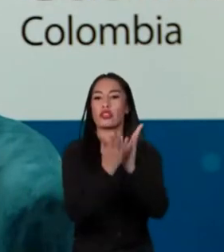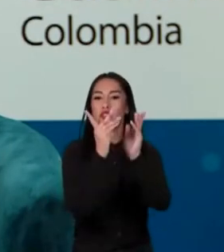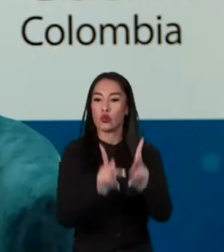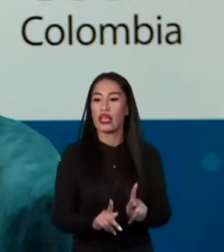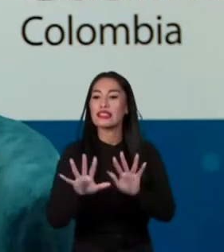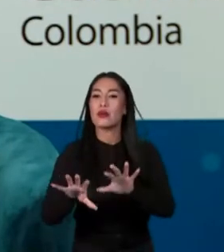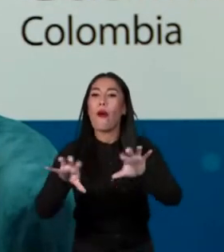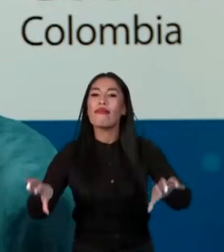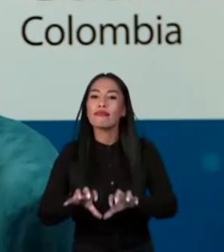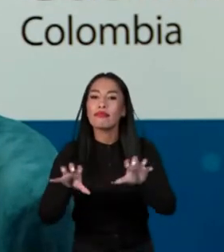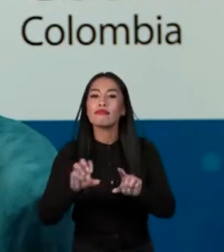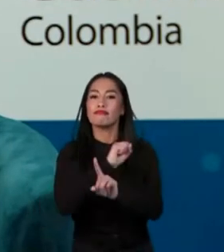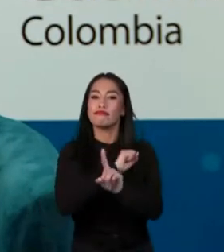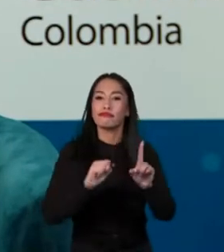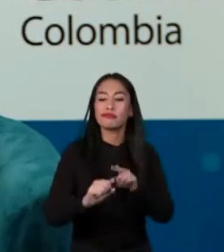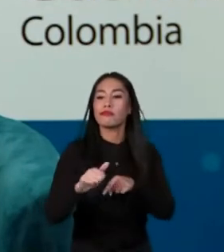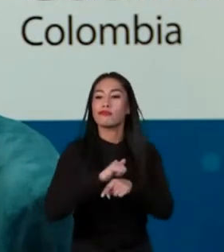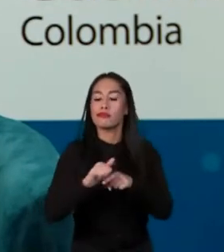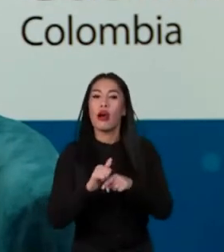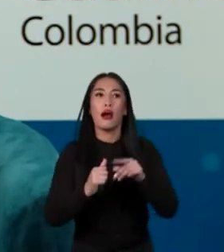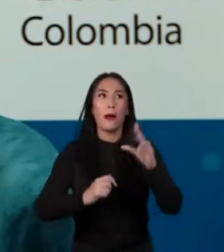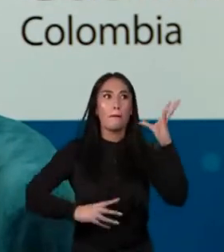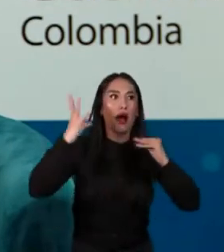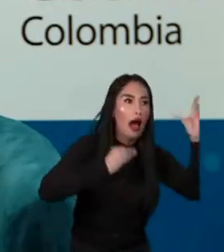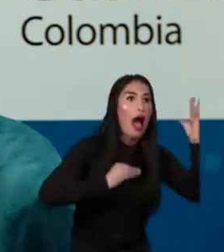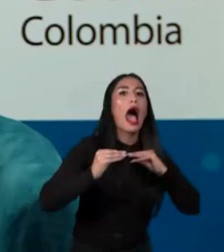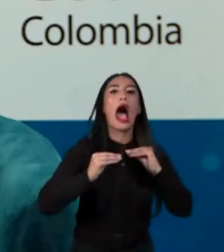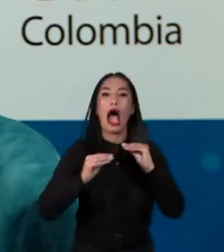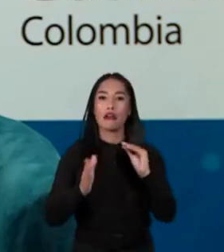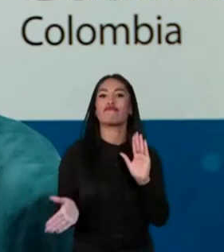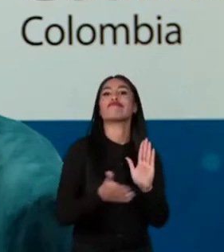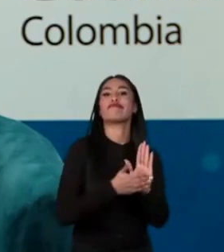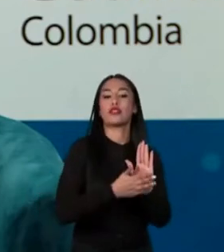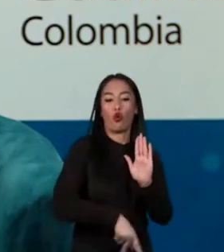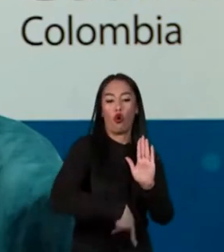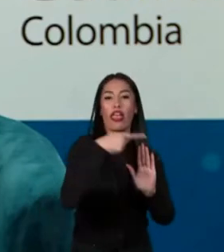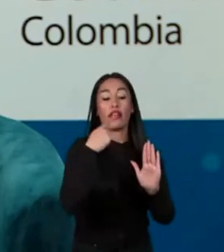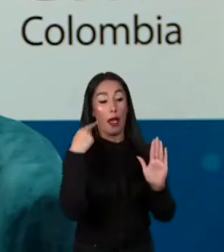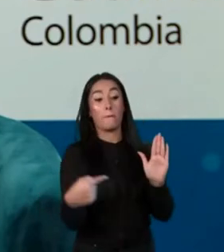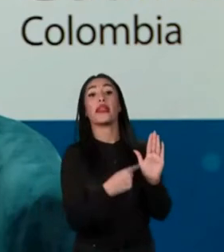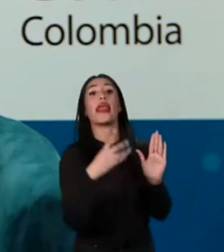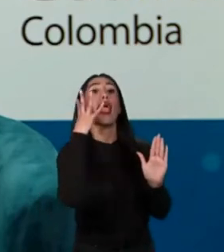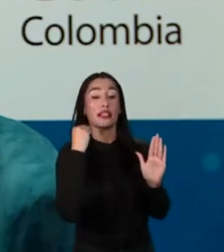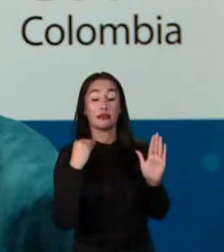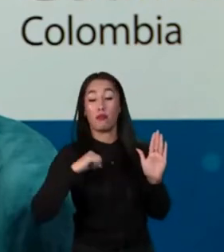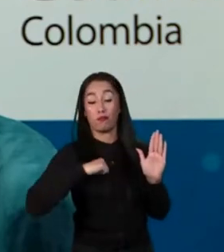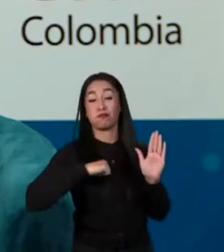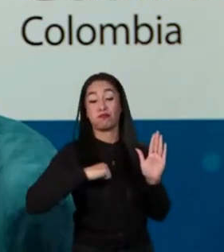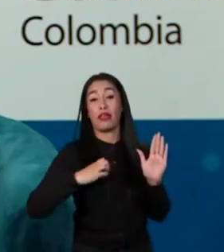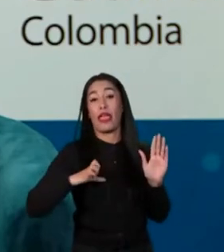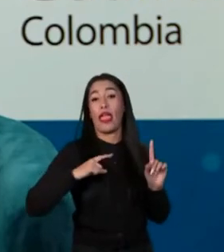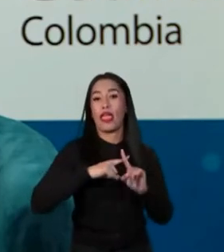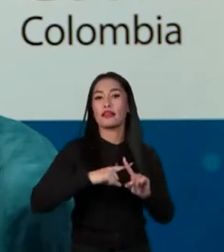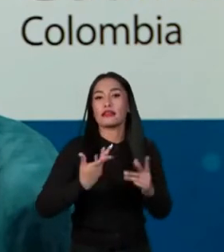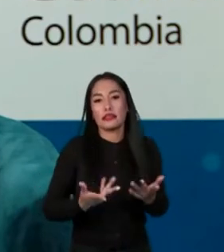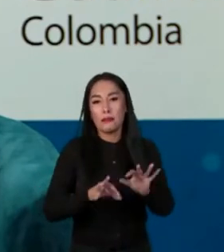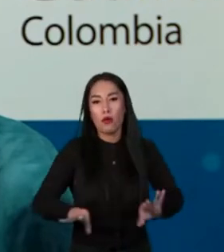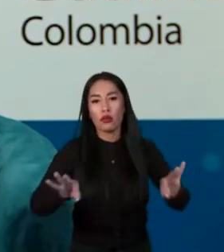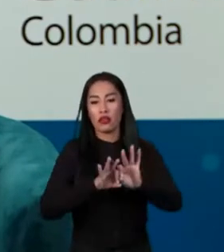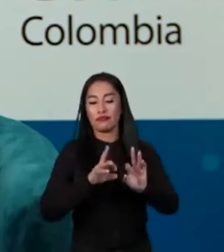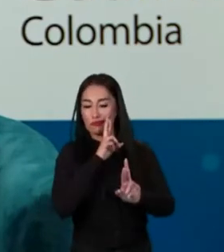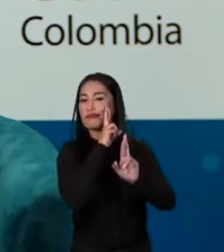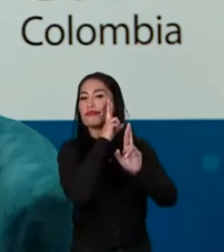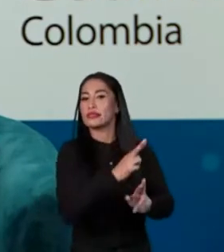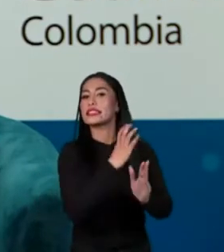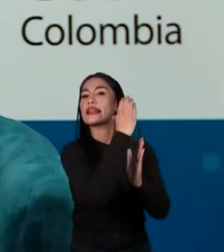sociales y eso merece un cambio fundamental cultural como lo merece el bienestar el